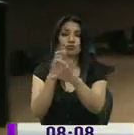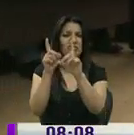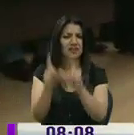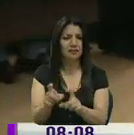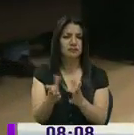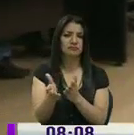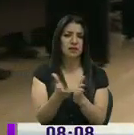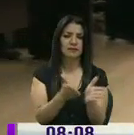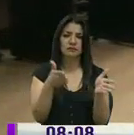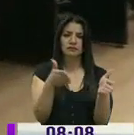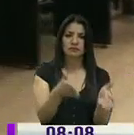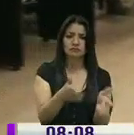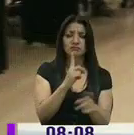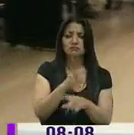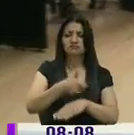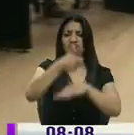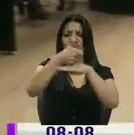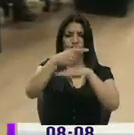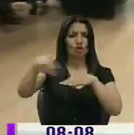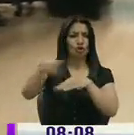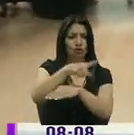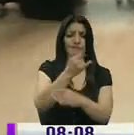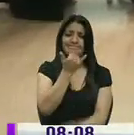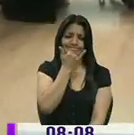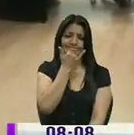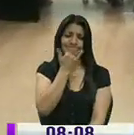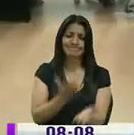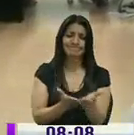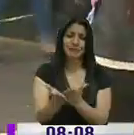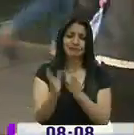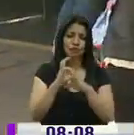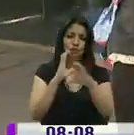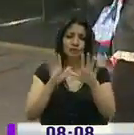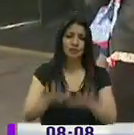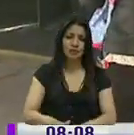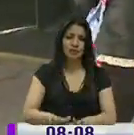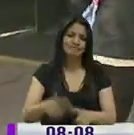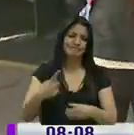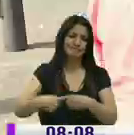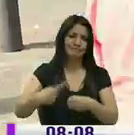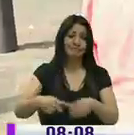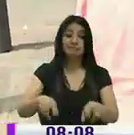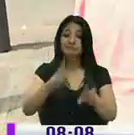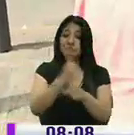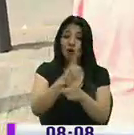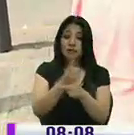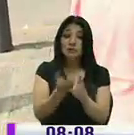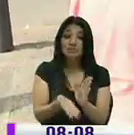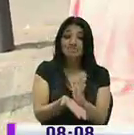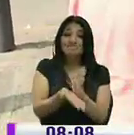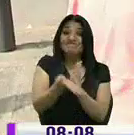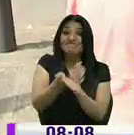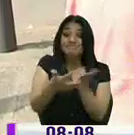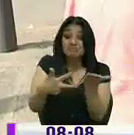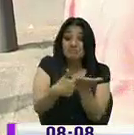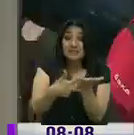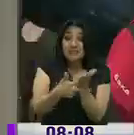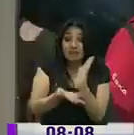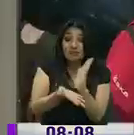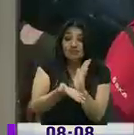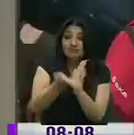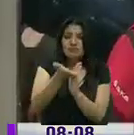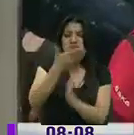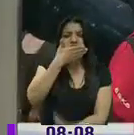y autoridades reconocen las actuales deficiencias del servicio de transporte por lo cual esperan que un incremento en el valor del pasaje en quito-